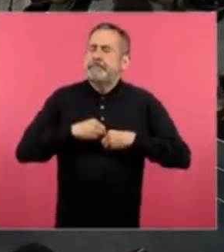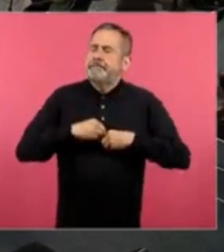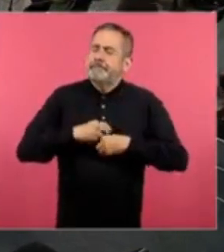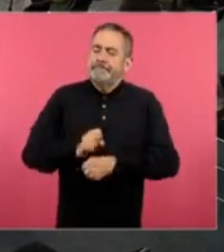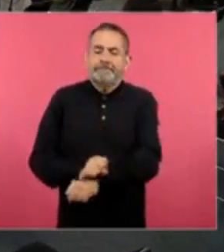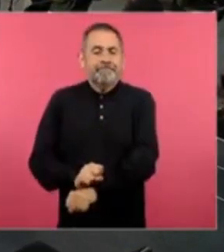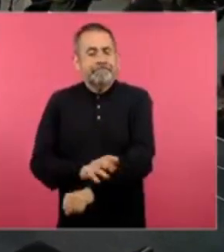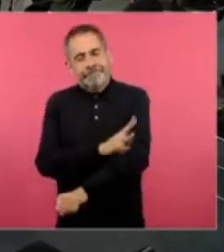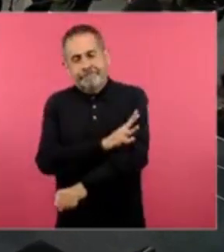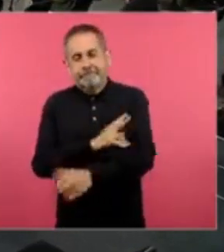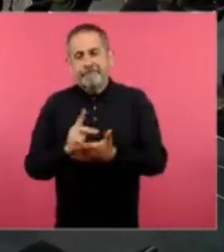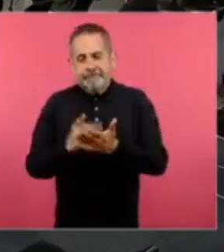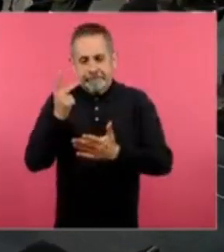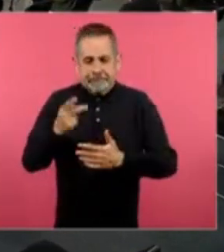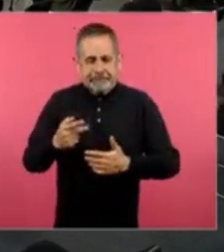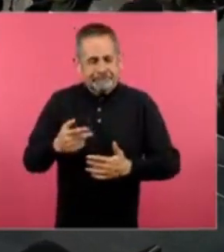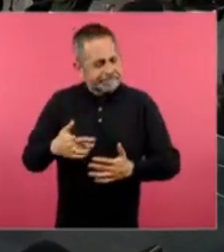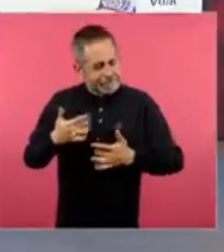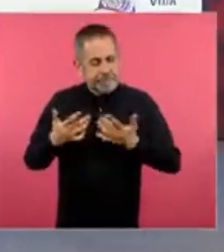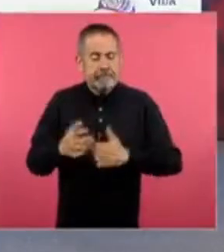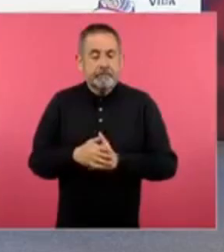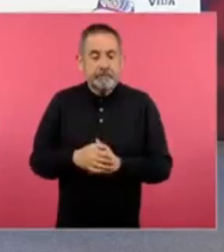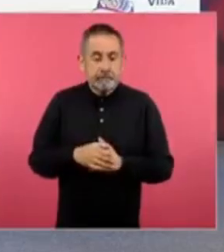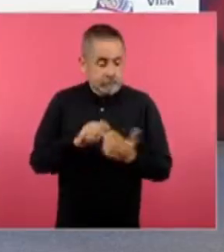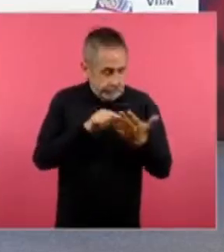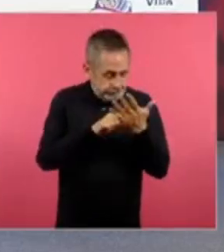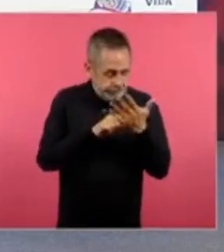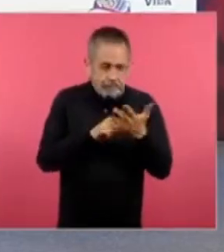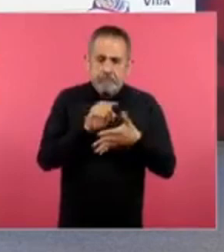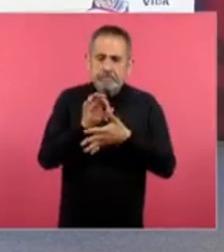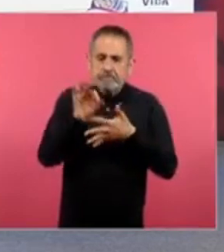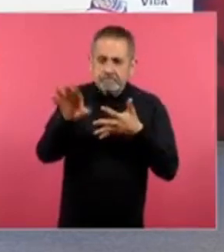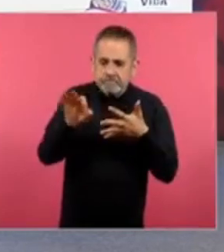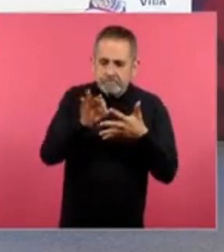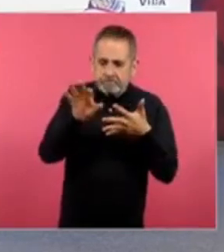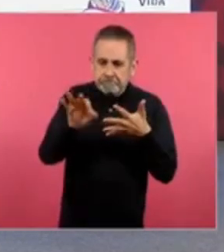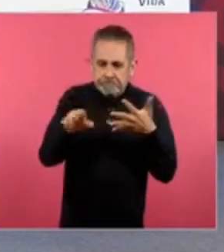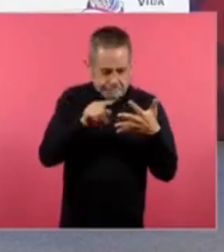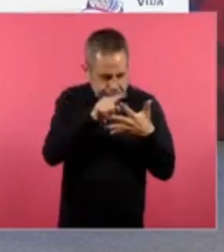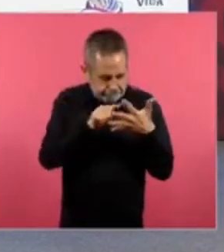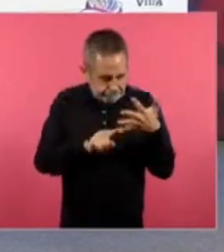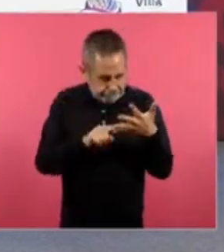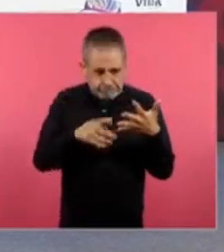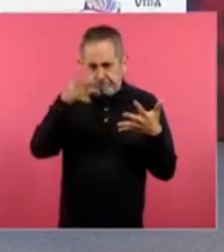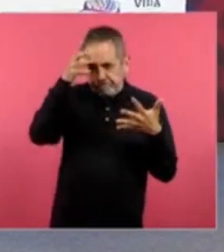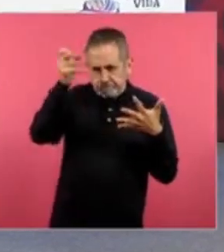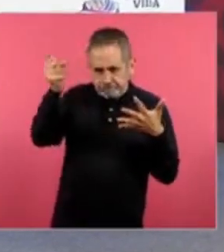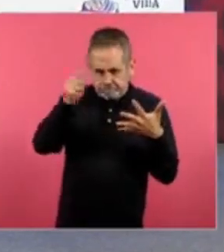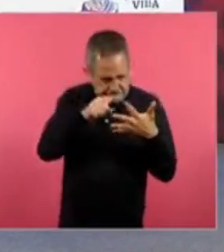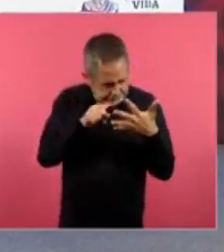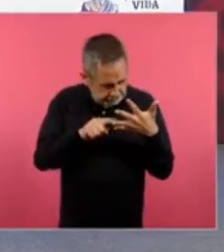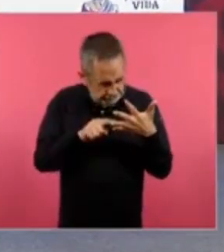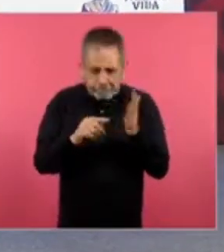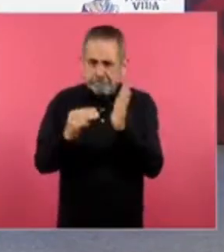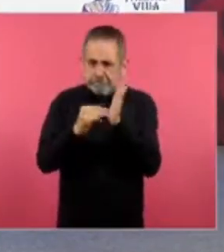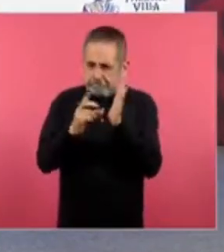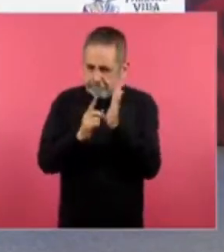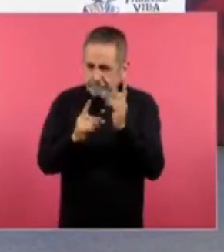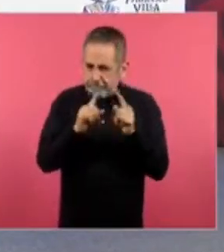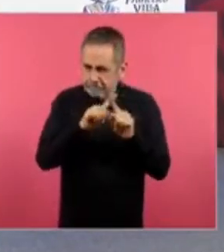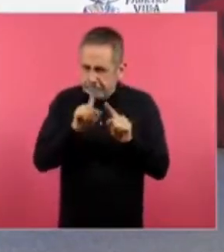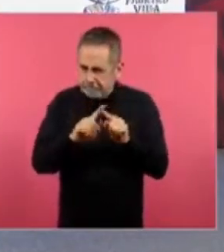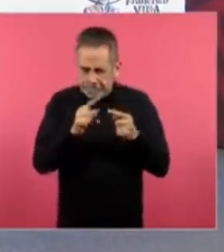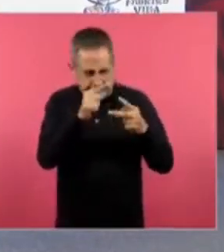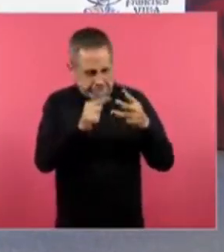emoción. Aporta elementos pedagógicos, conceptuales y metodológicos en la manera en que nos